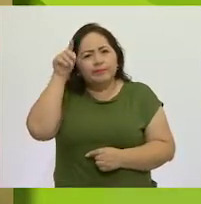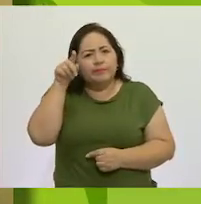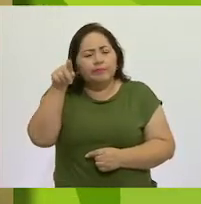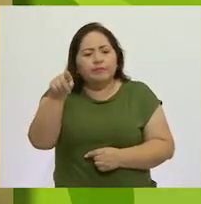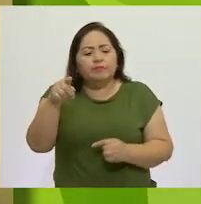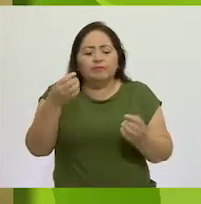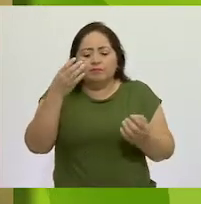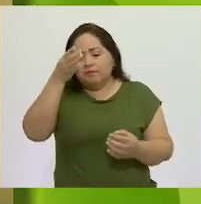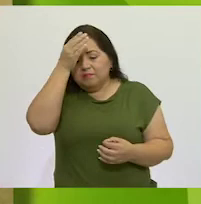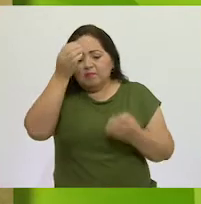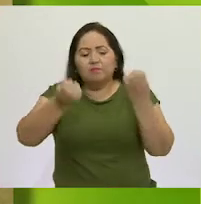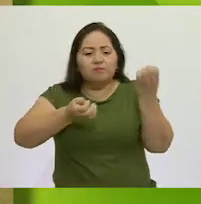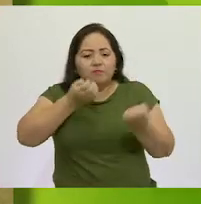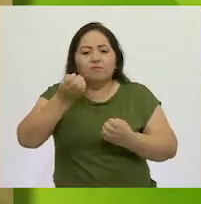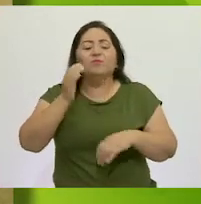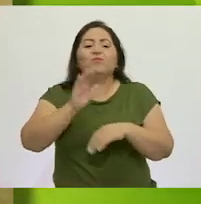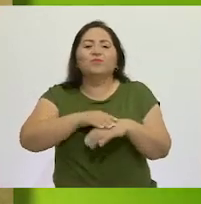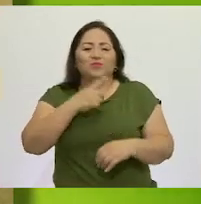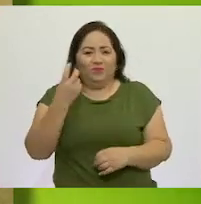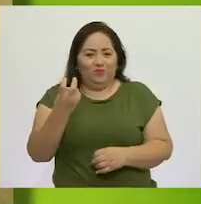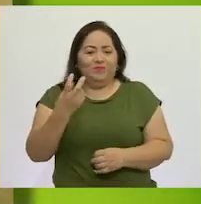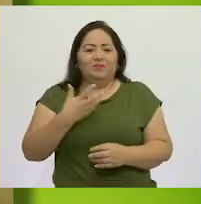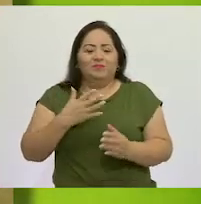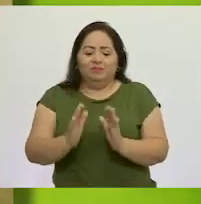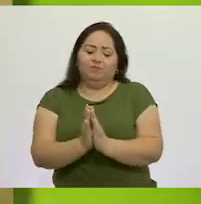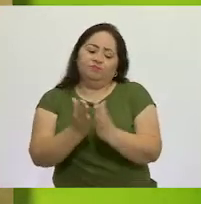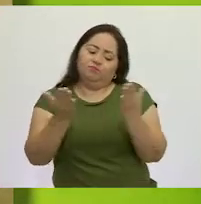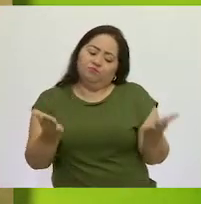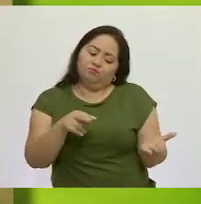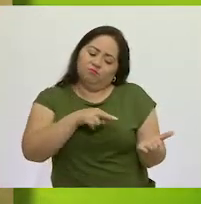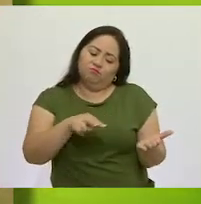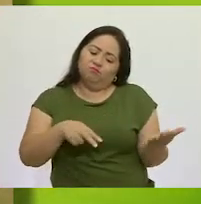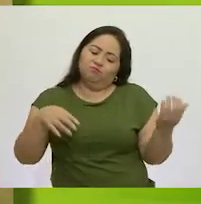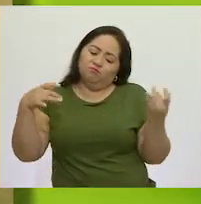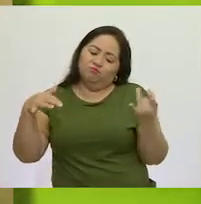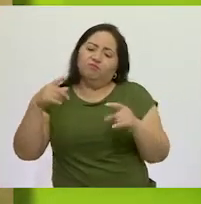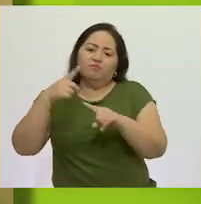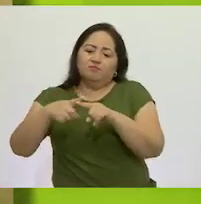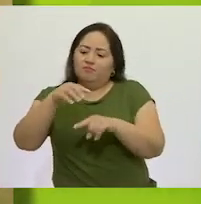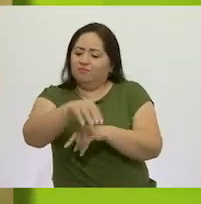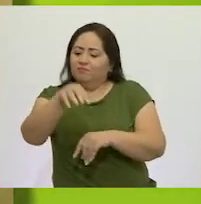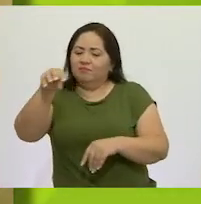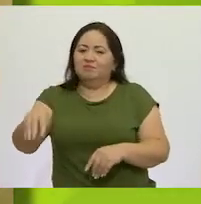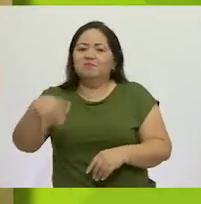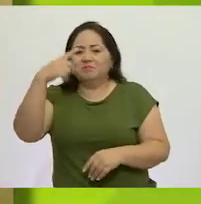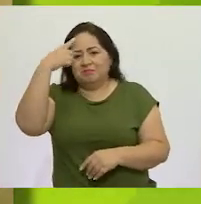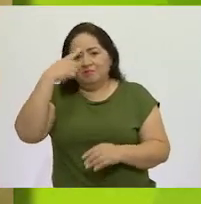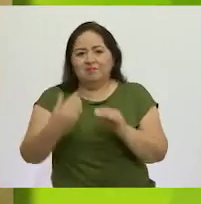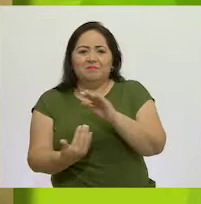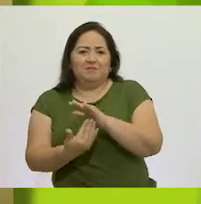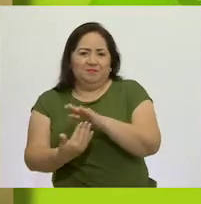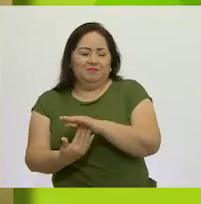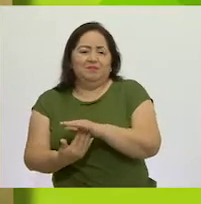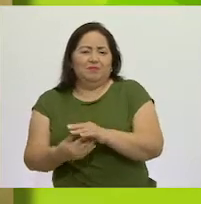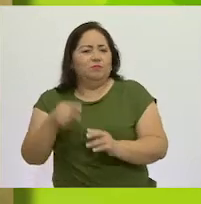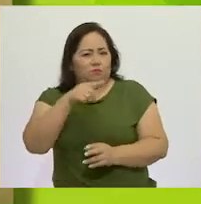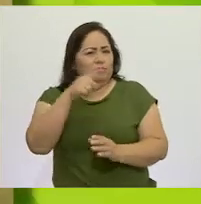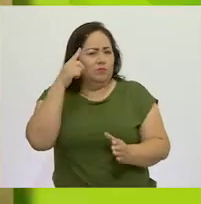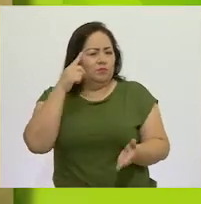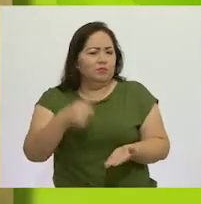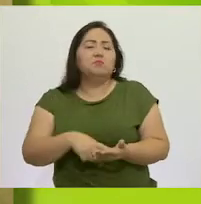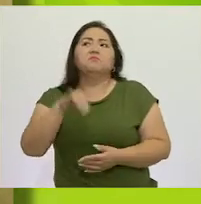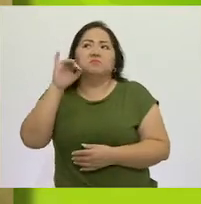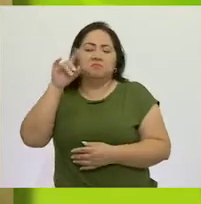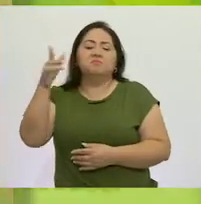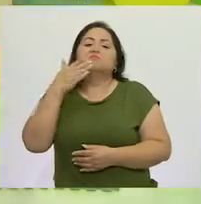está ensayando. Por eso tiene los libros abiertos y más instrumentos musicales en la mesa. ¿Tú crees? Muy